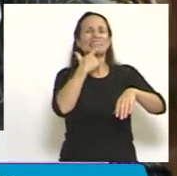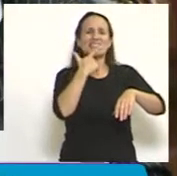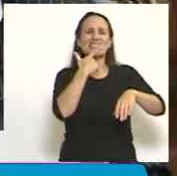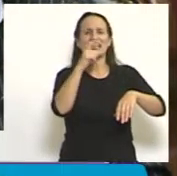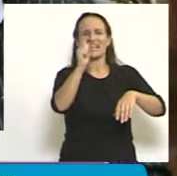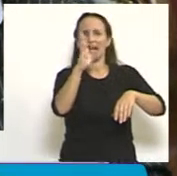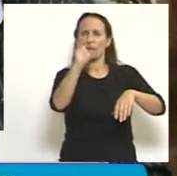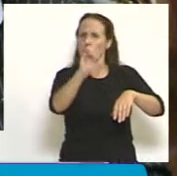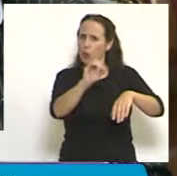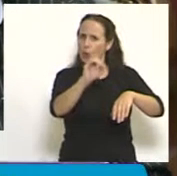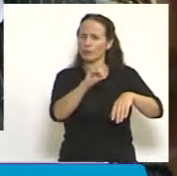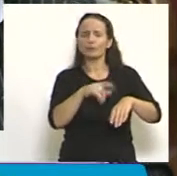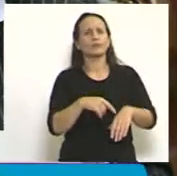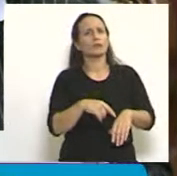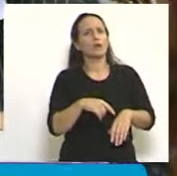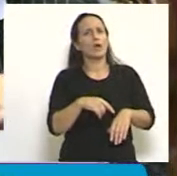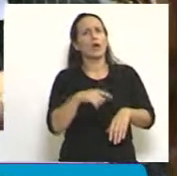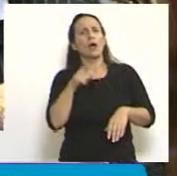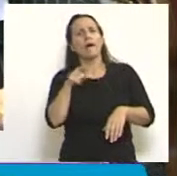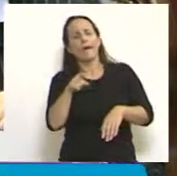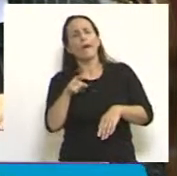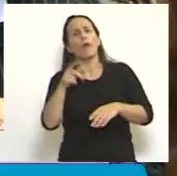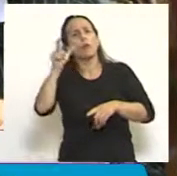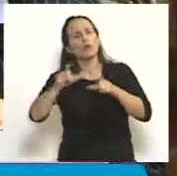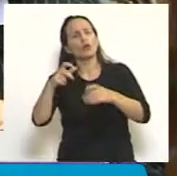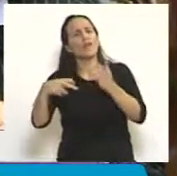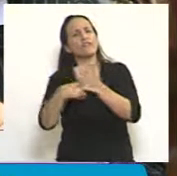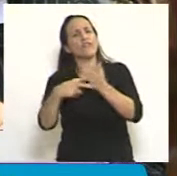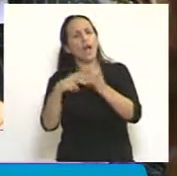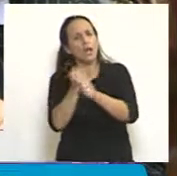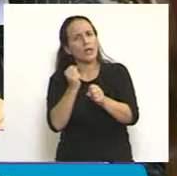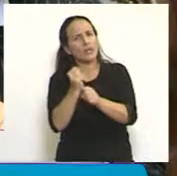la investigación y